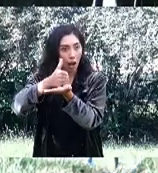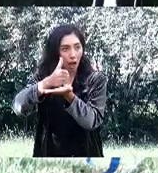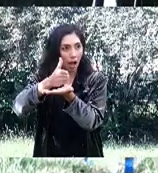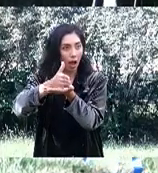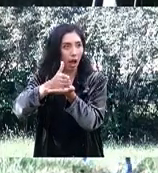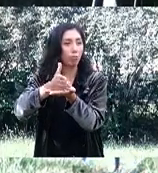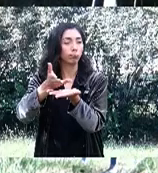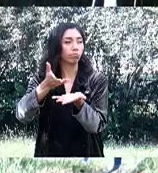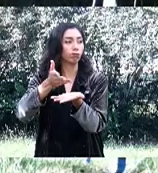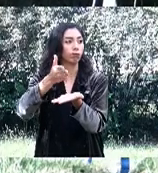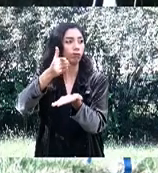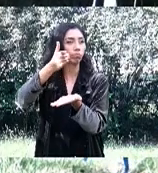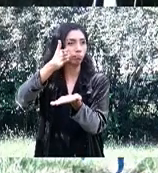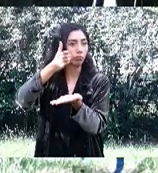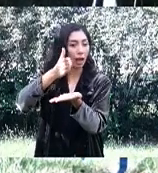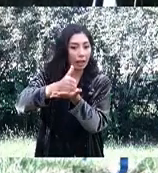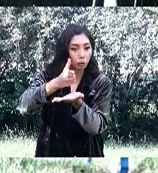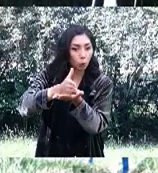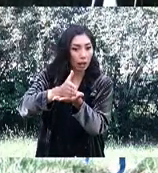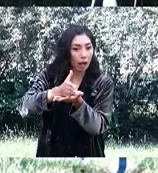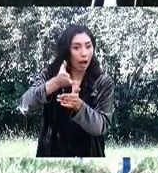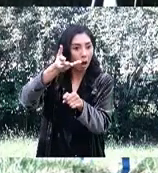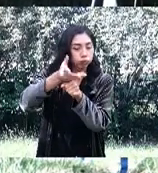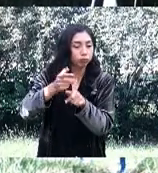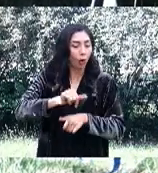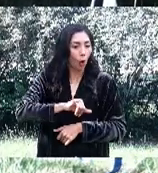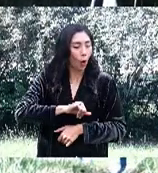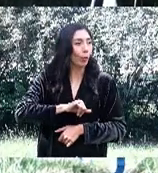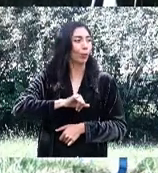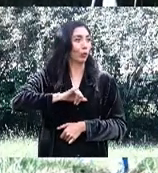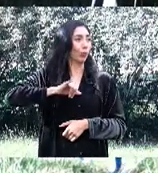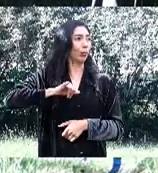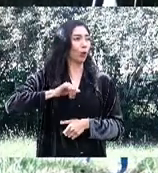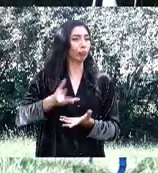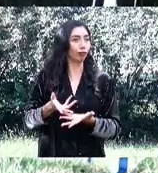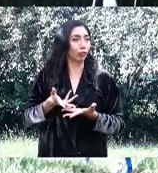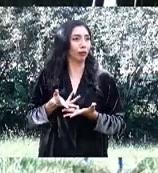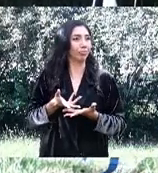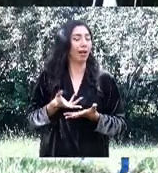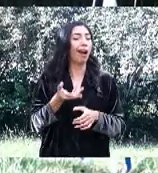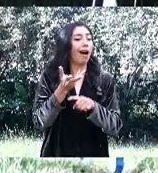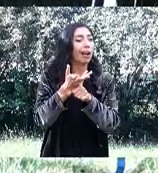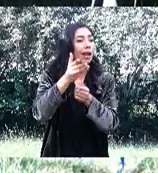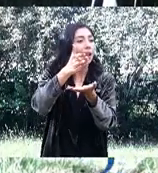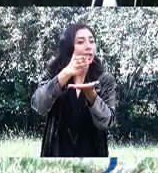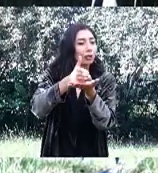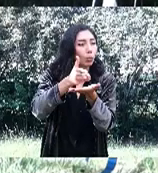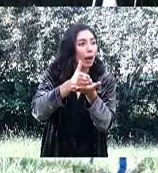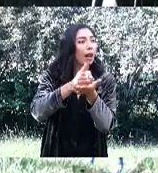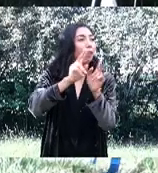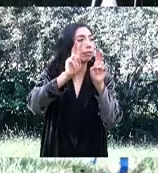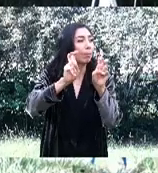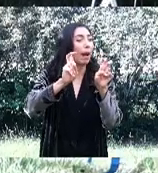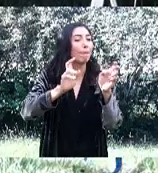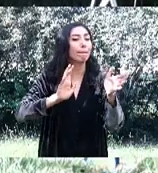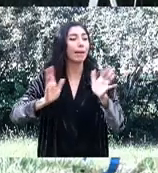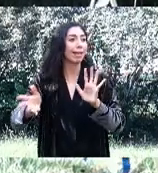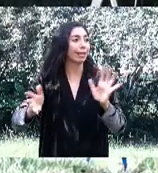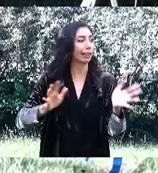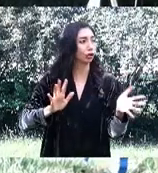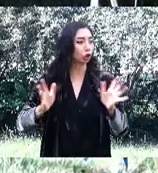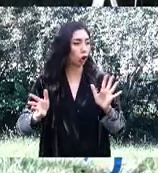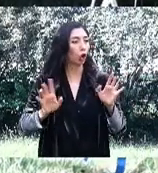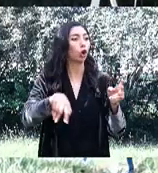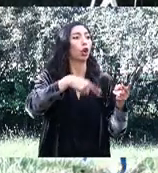justamente es algo que también nos llena orgullo no que existe una escuela de mediación una escuela